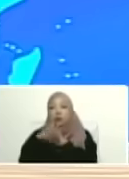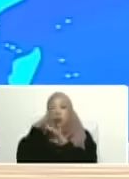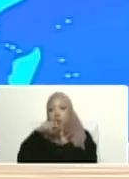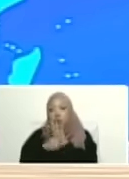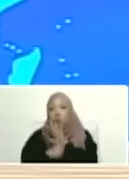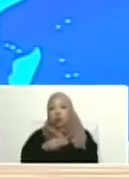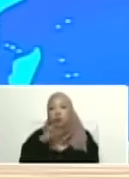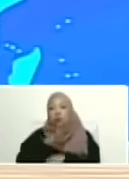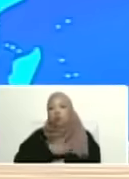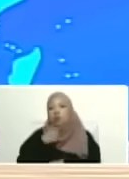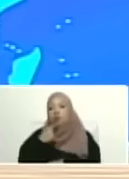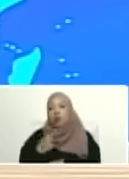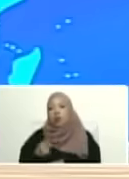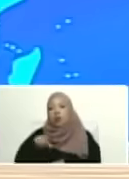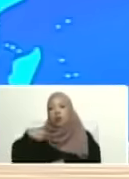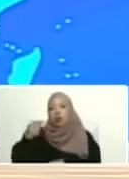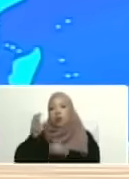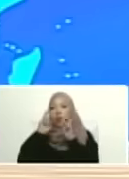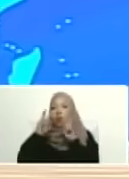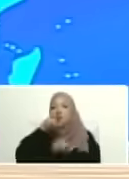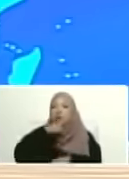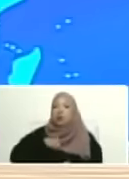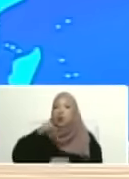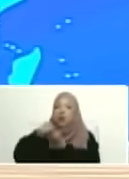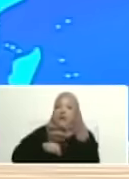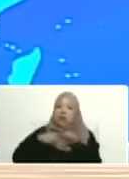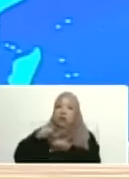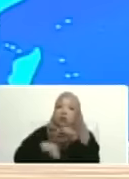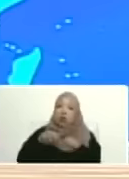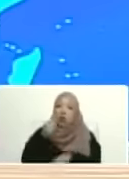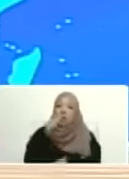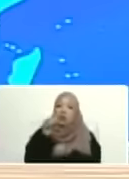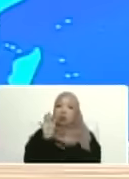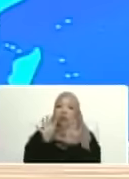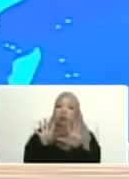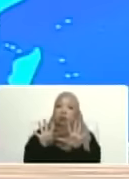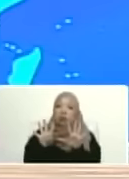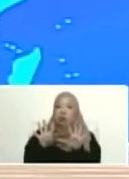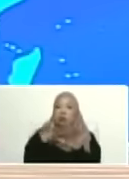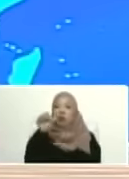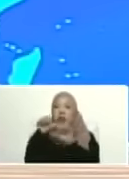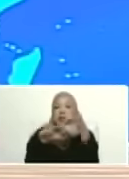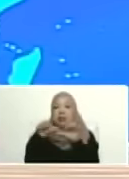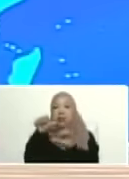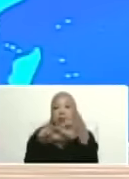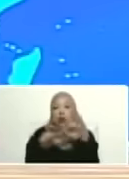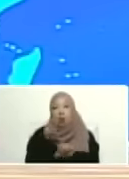yo puedo decir ahora, después de ver la historia del siglo XIX y del siglo XX,